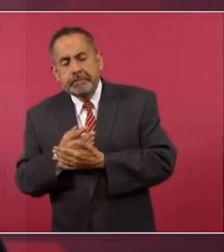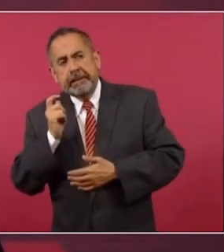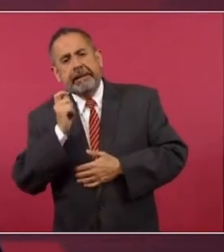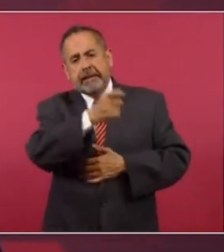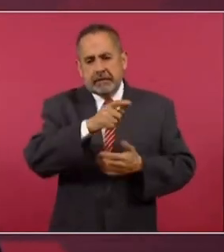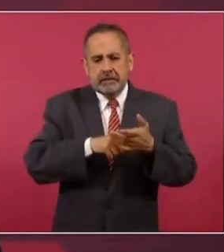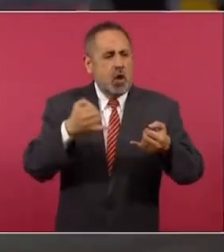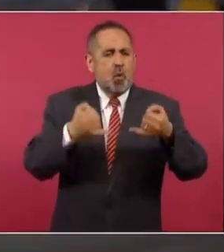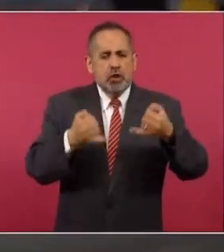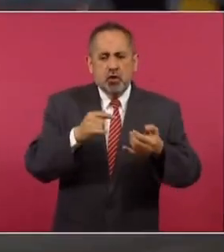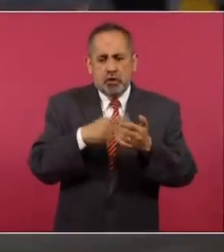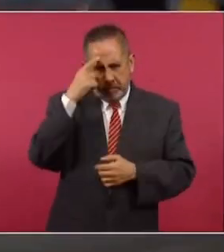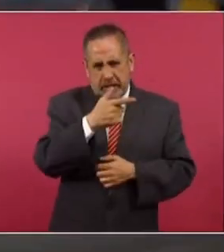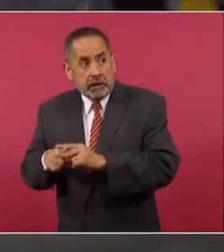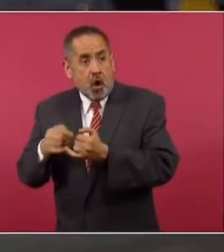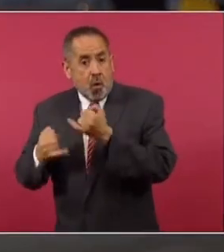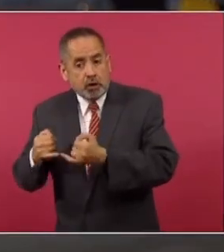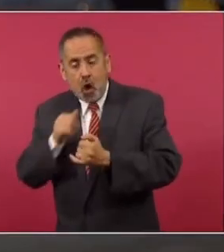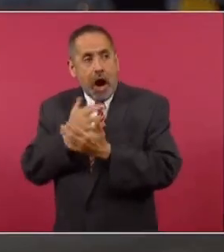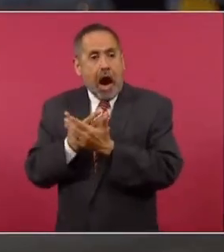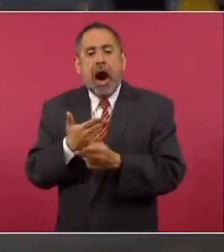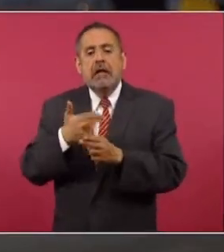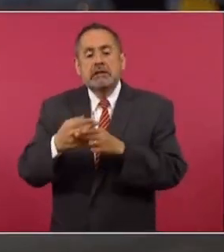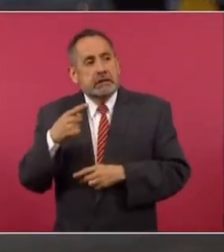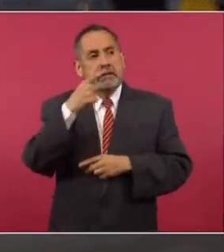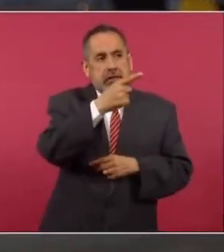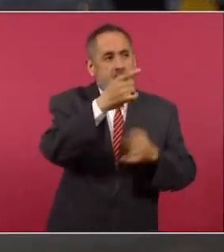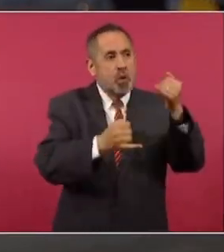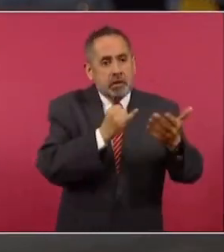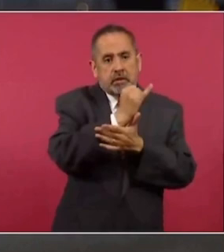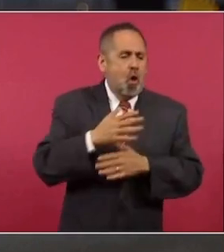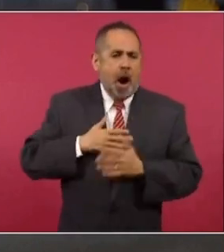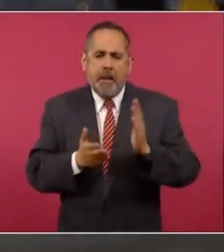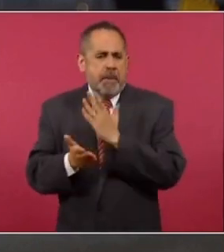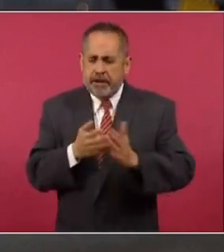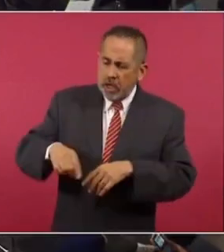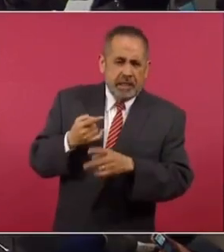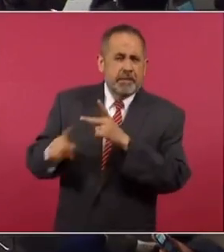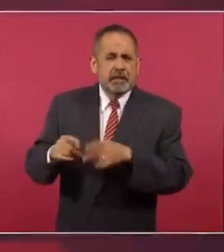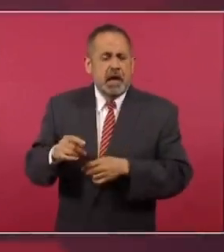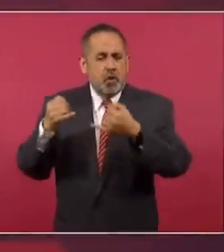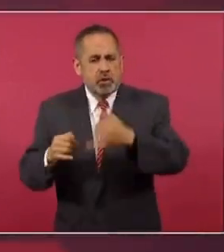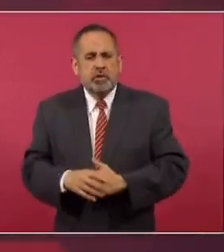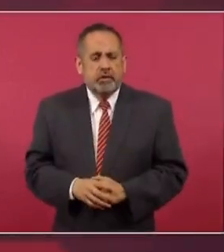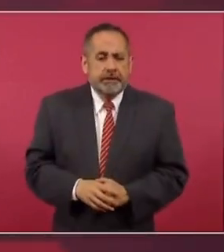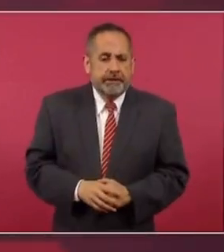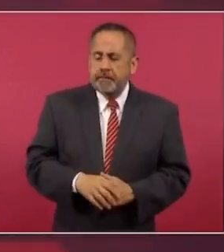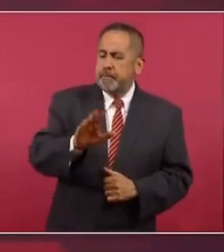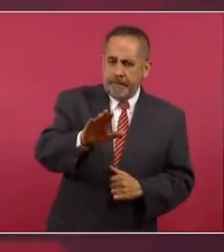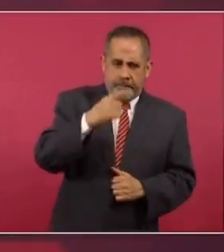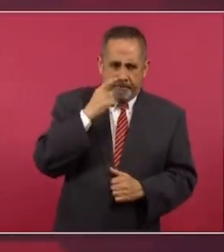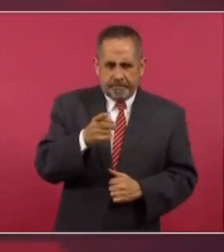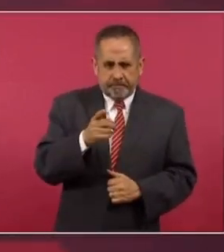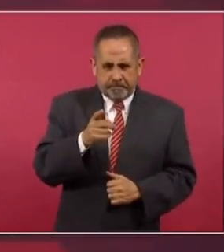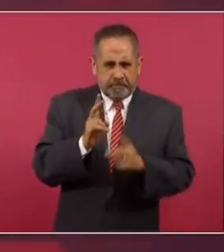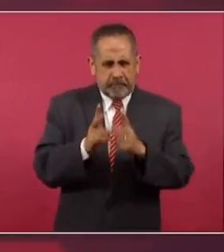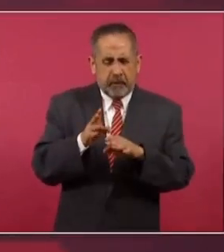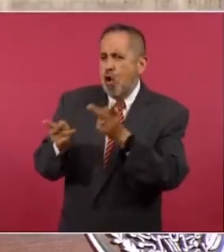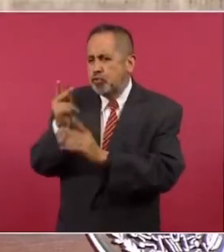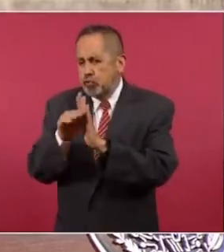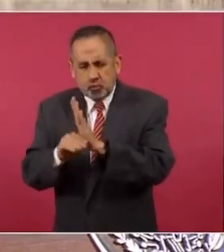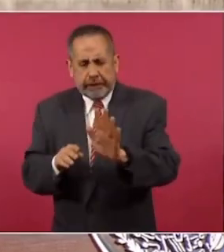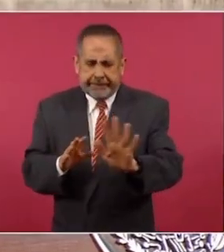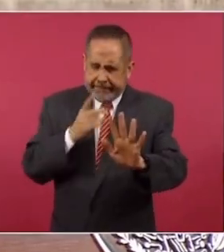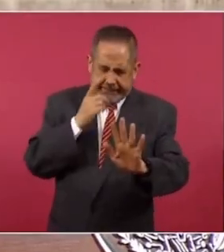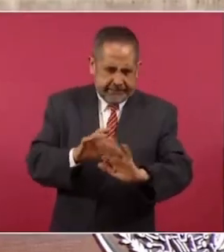de este juicio de Nueva York México abrirá su propio juicio en torno a estos funcionarios hay que esperarnos de la